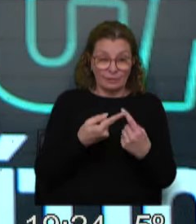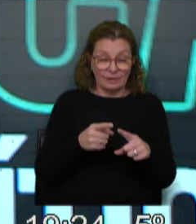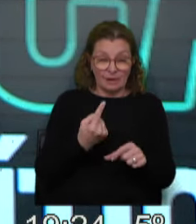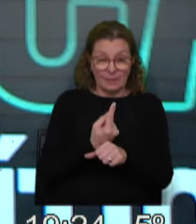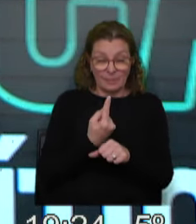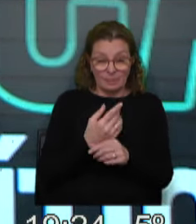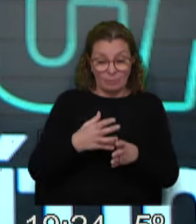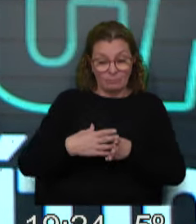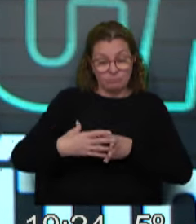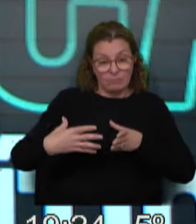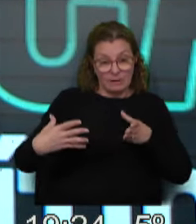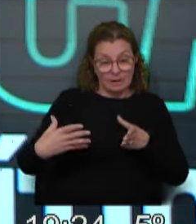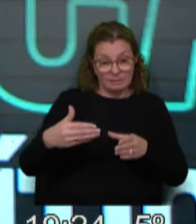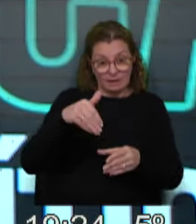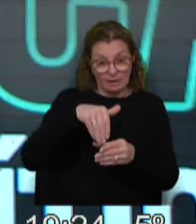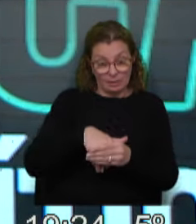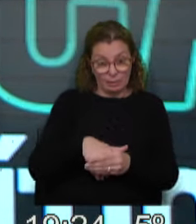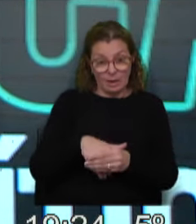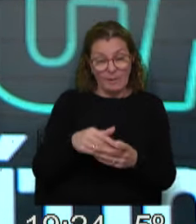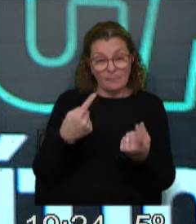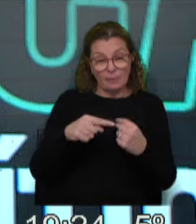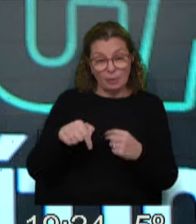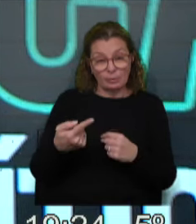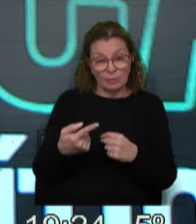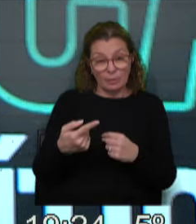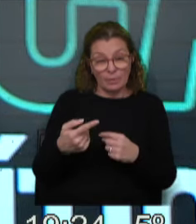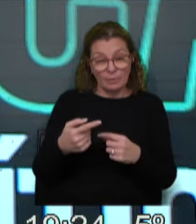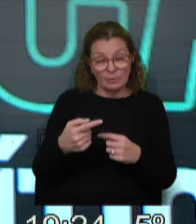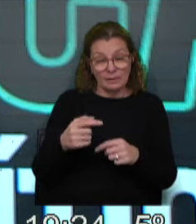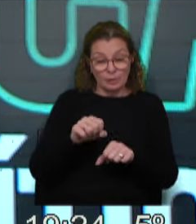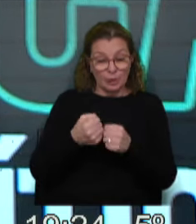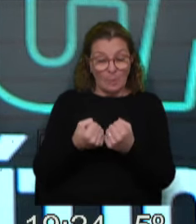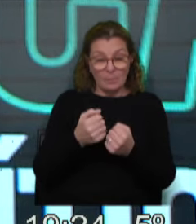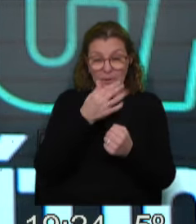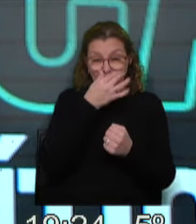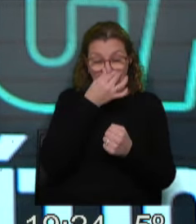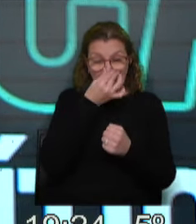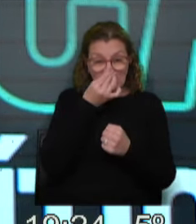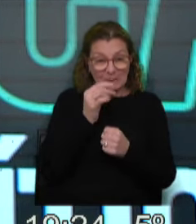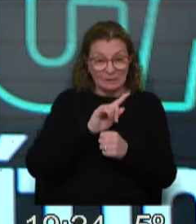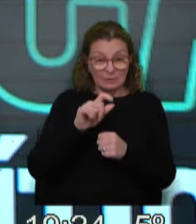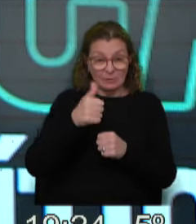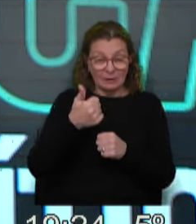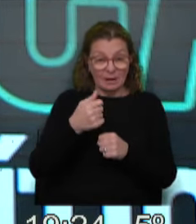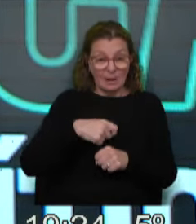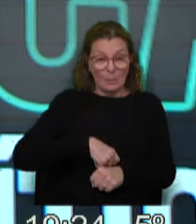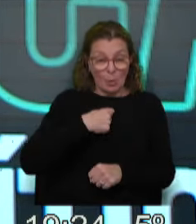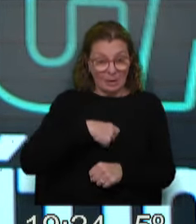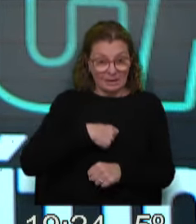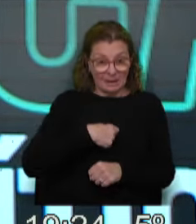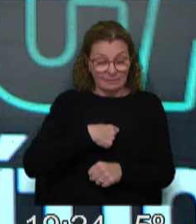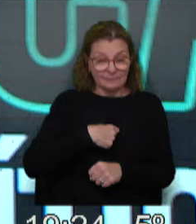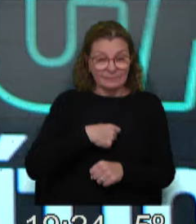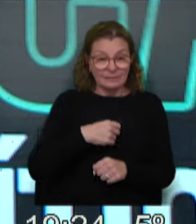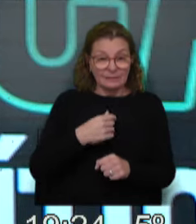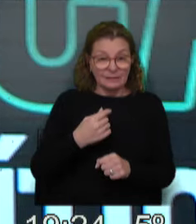primera es el crecimiento electoral que tuvo pero la otra es que rompió una racha la racha de no ganar sin Mujica como candidato no es